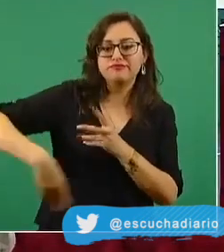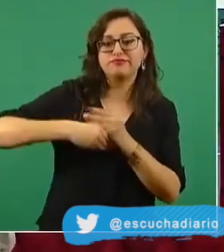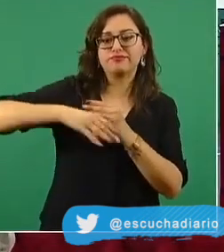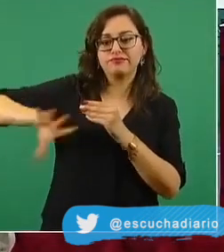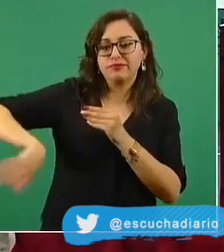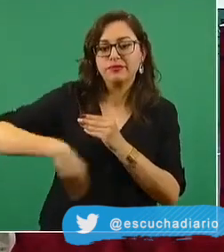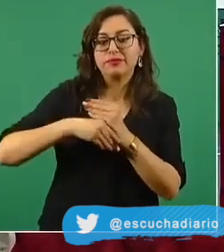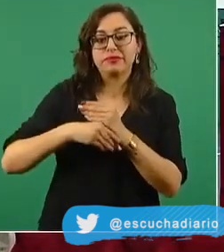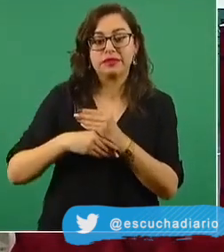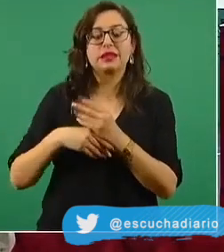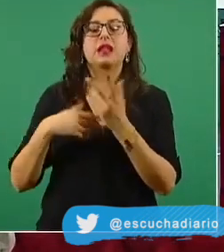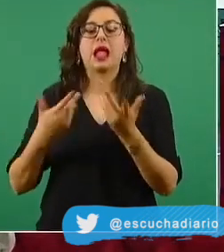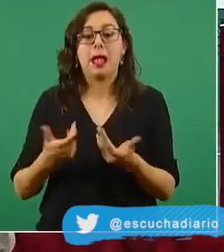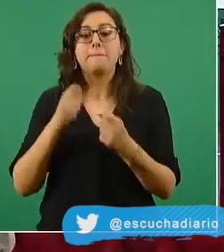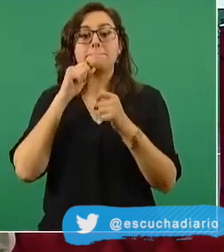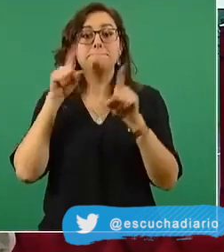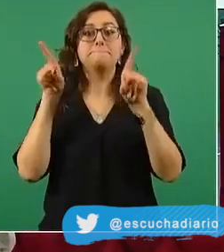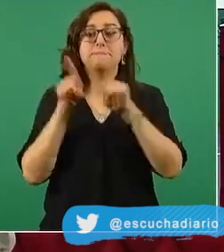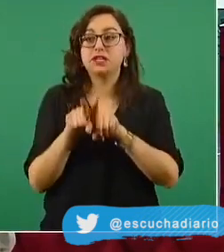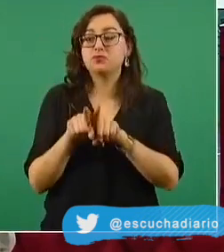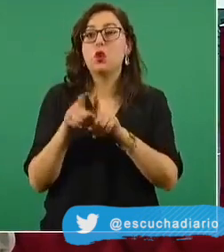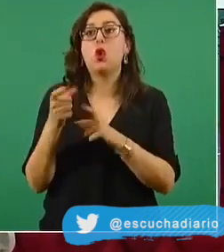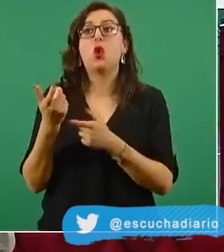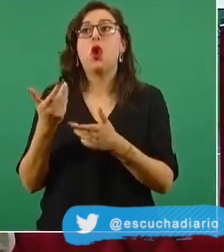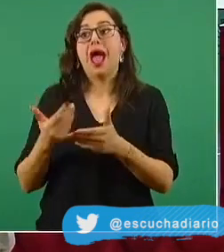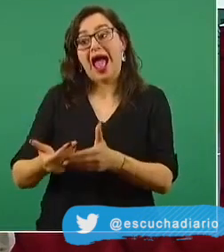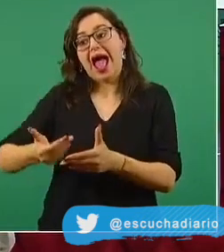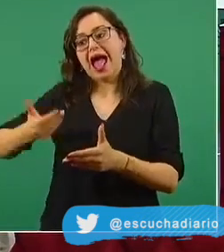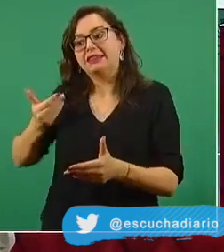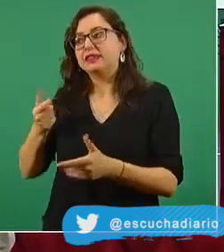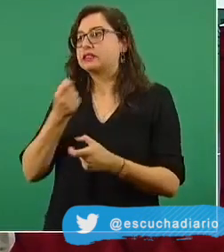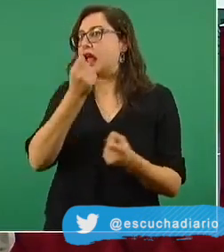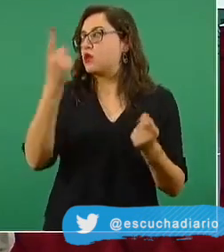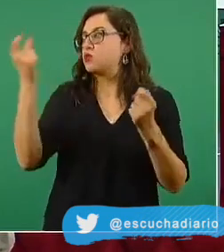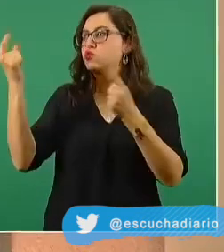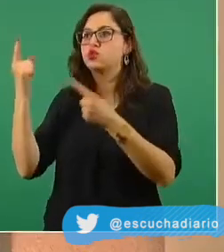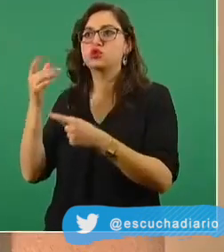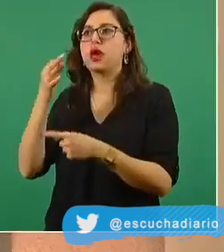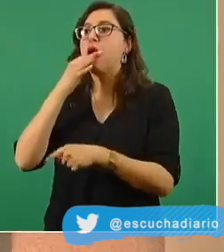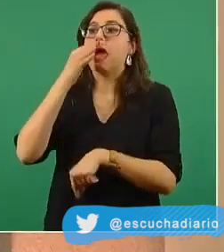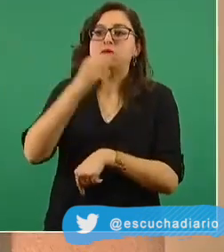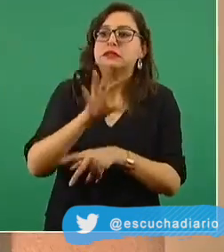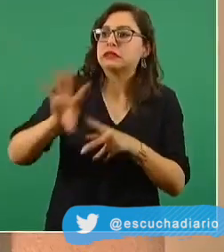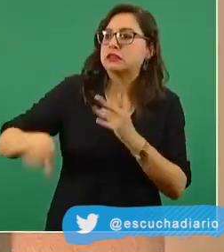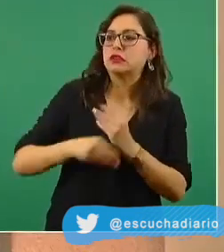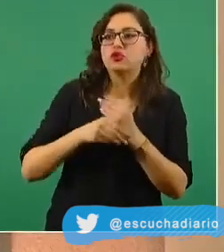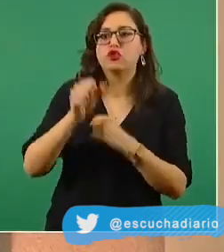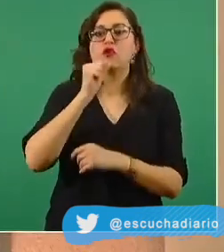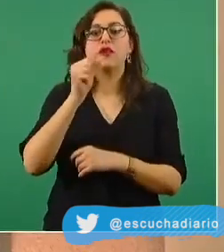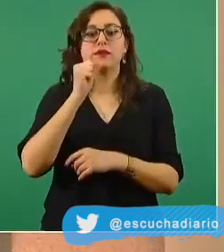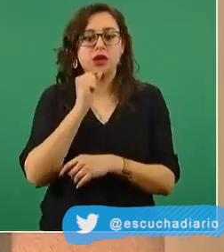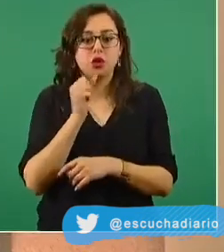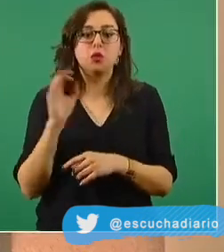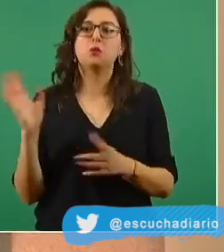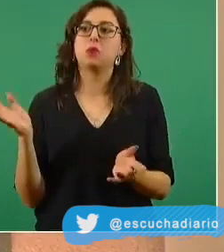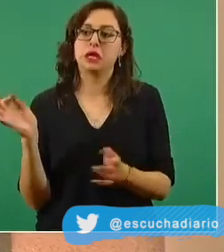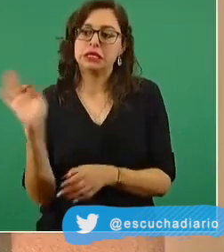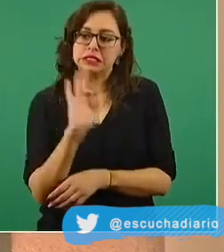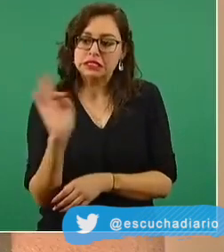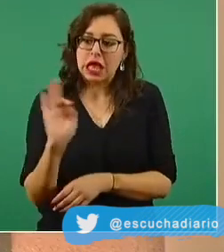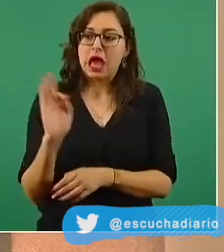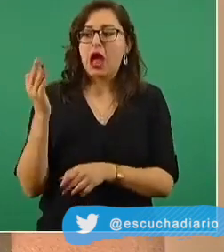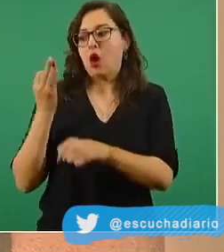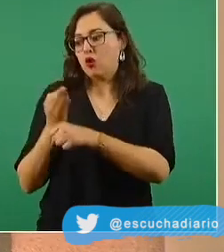los reportes de los diferentes puntos de vacunación que en este momento están emitiendo la información, cerrando